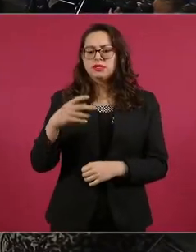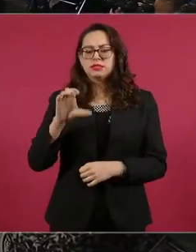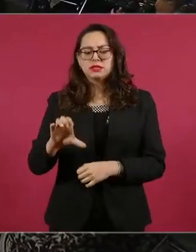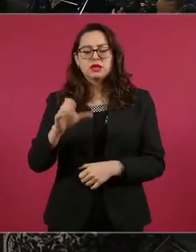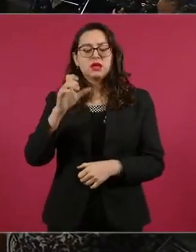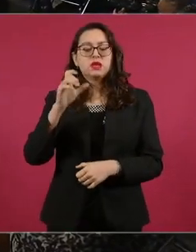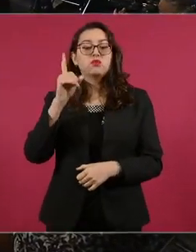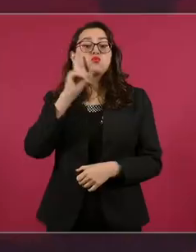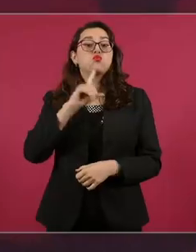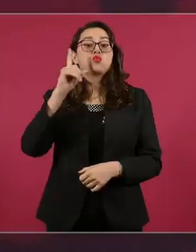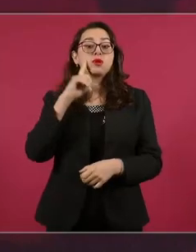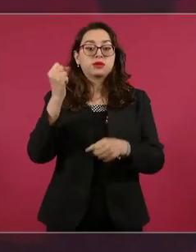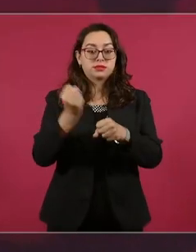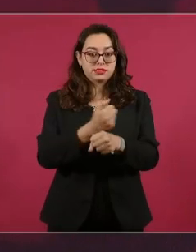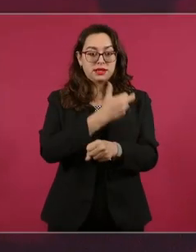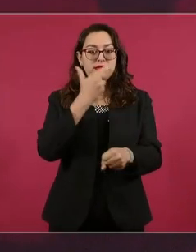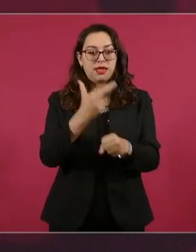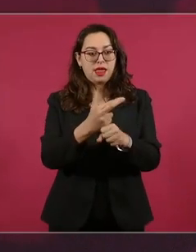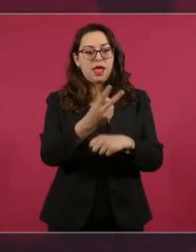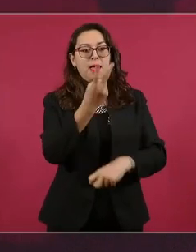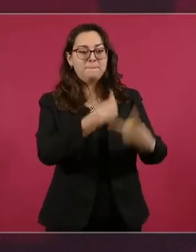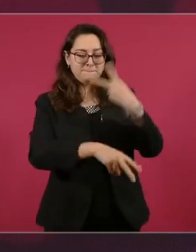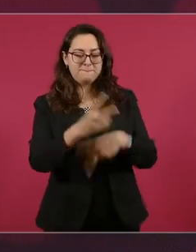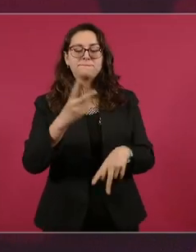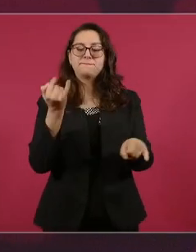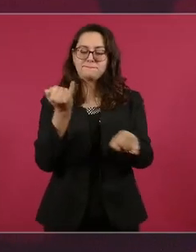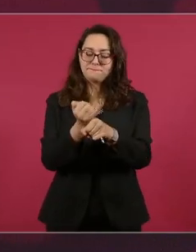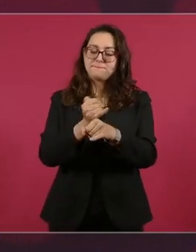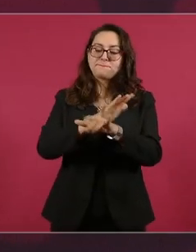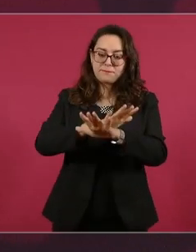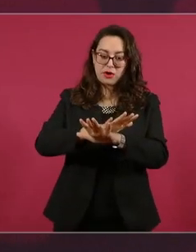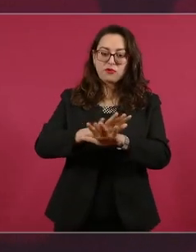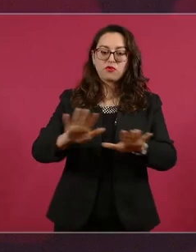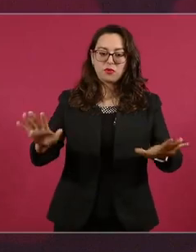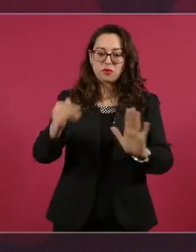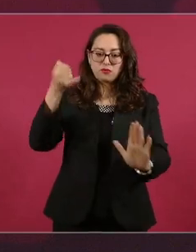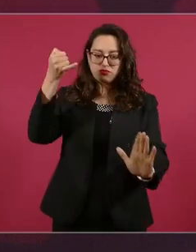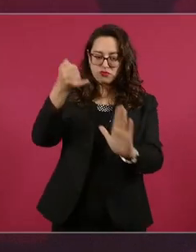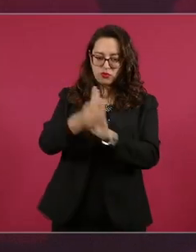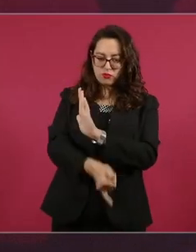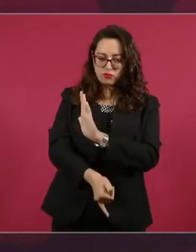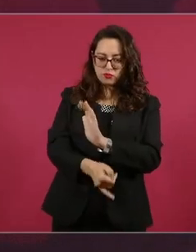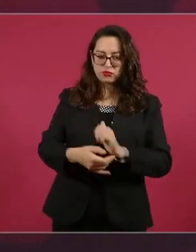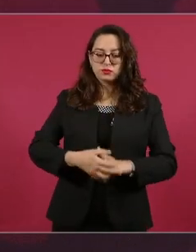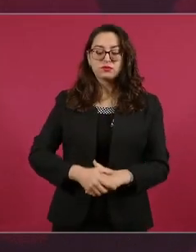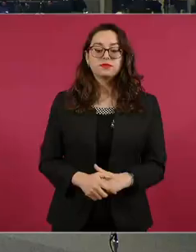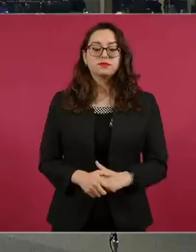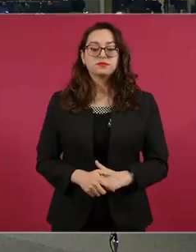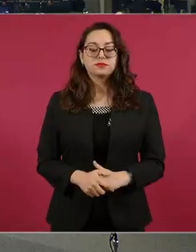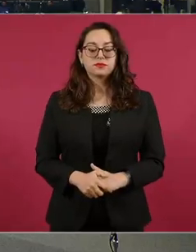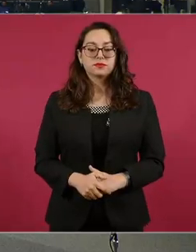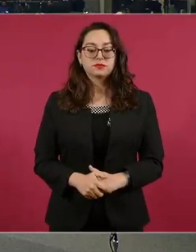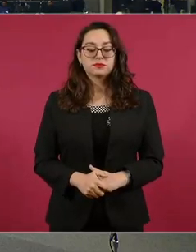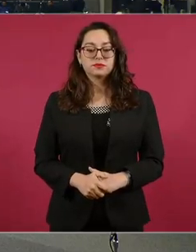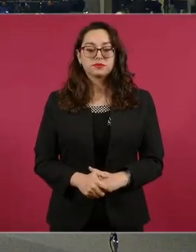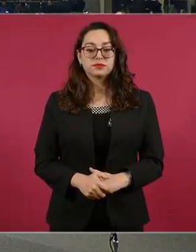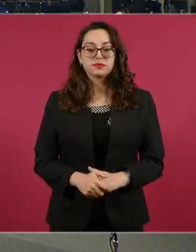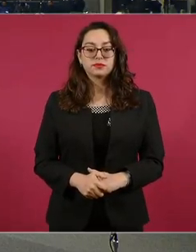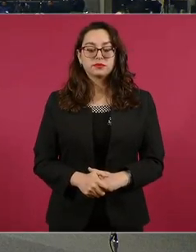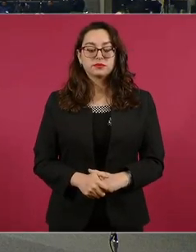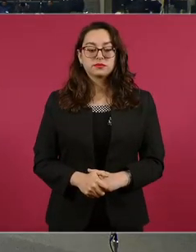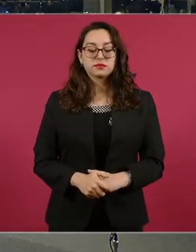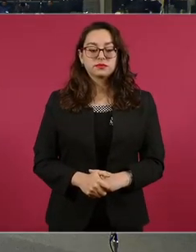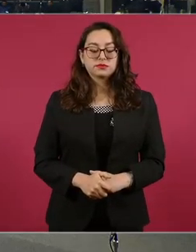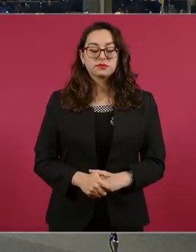le vamos a pedir que informe sobre esto. La protección no es nada